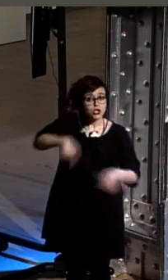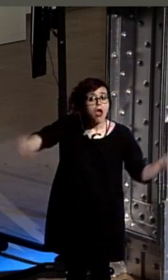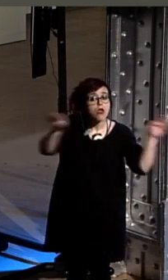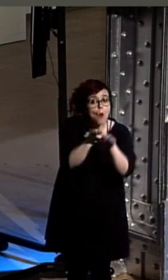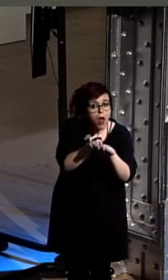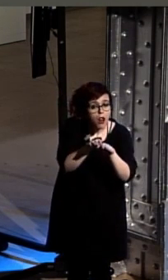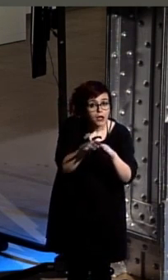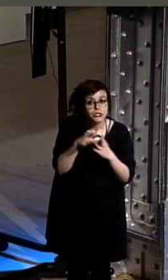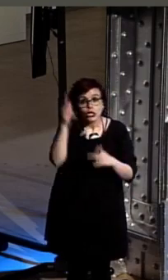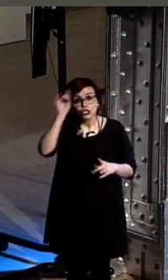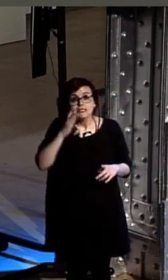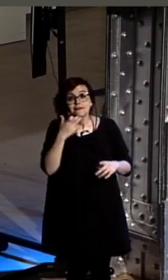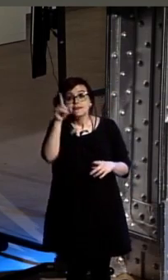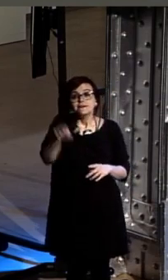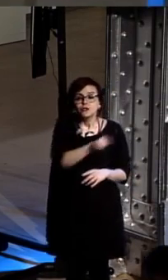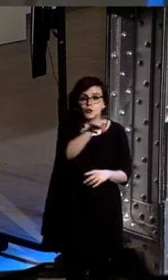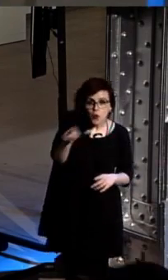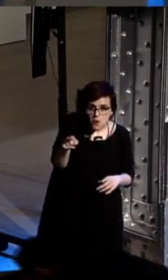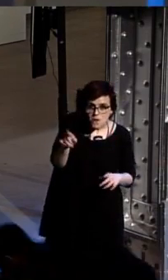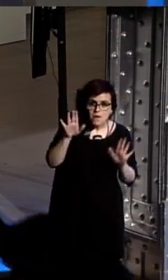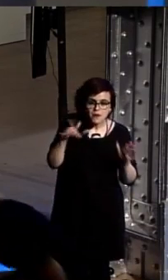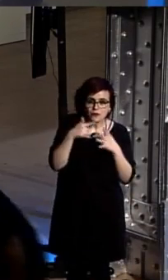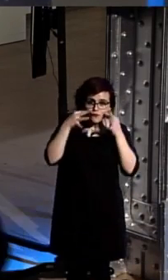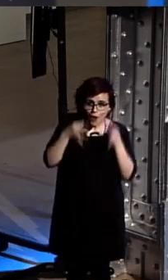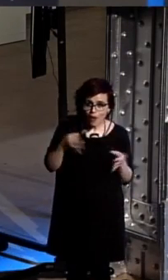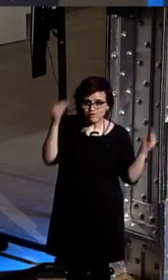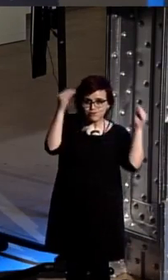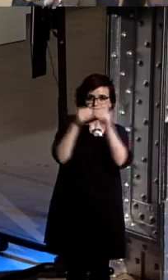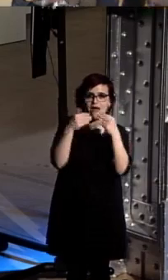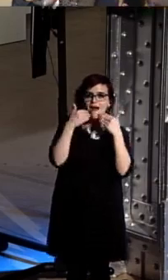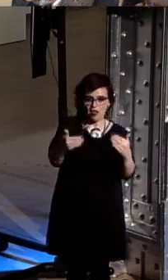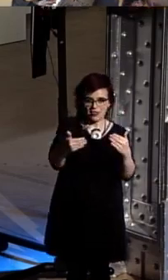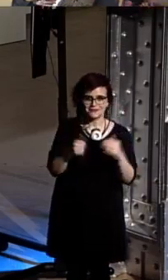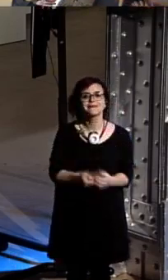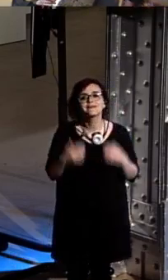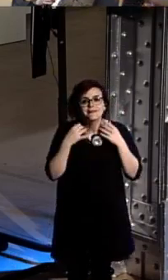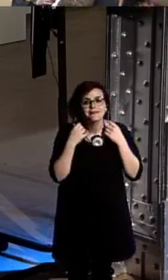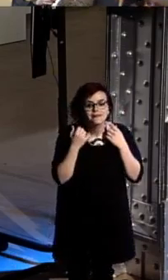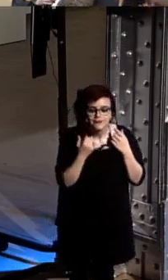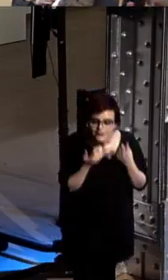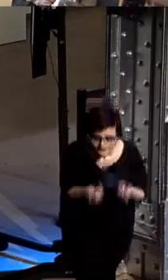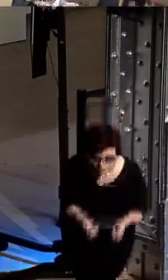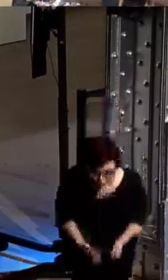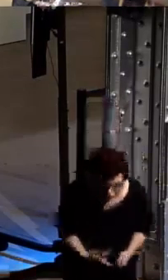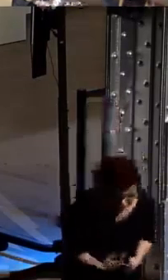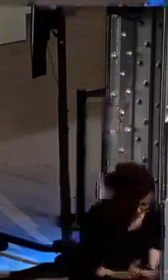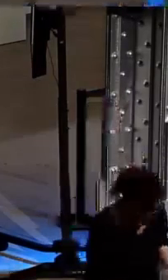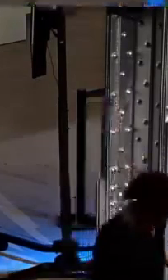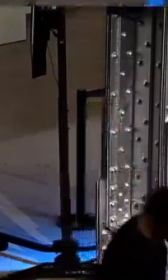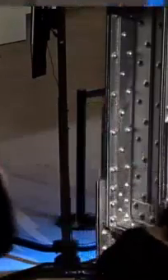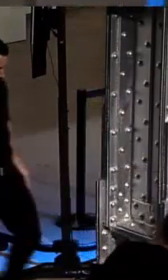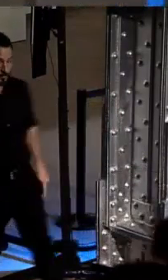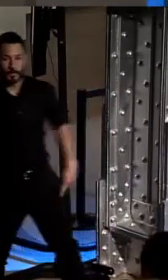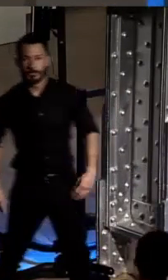No sé si estoy de acuerdo con esta afirmación, pero desde luego es una afirmación atrevida. Muchísimas gracias. Muchas gracias, Kevin